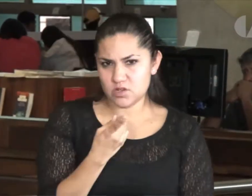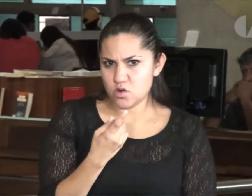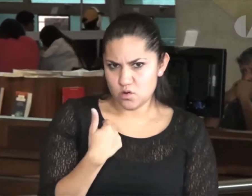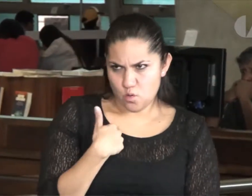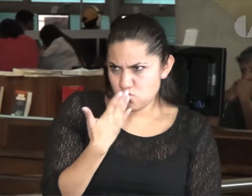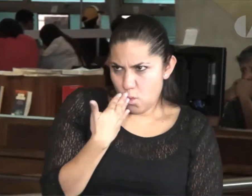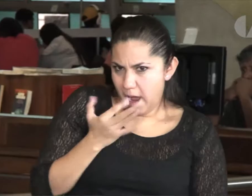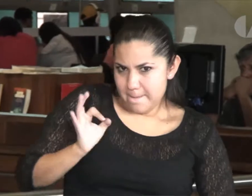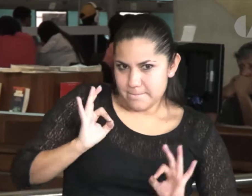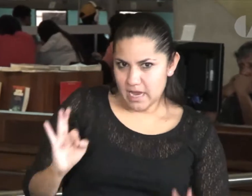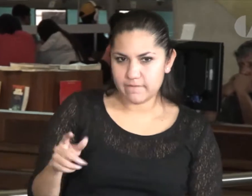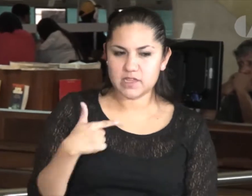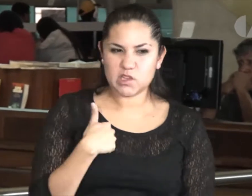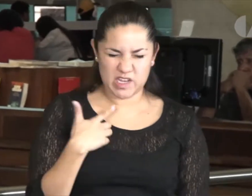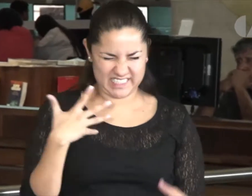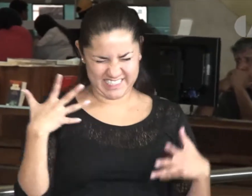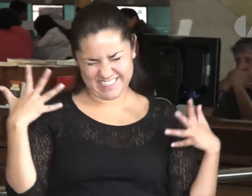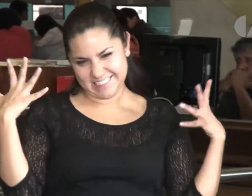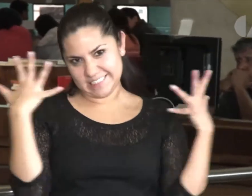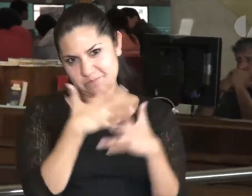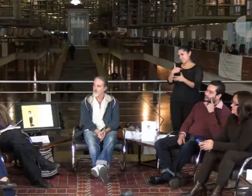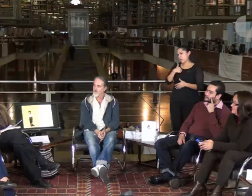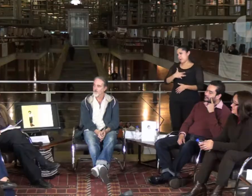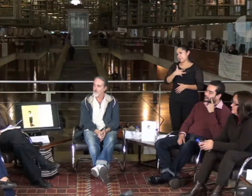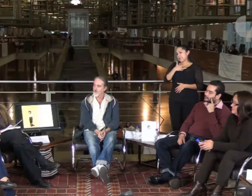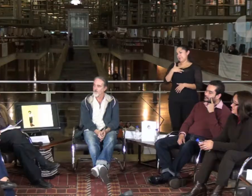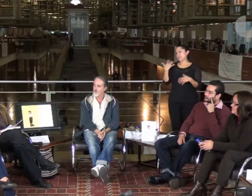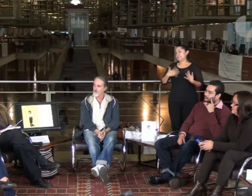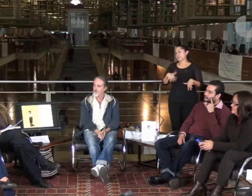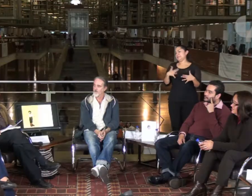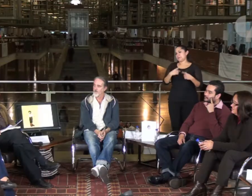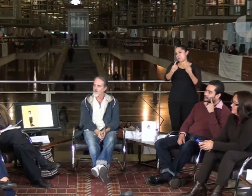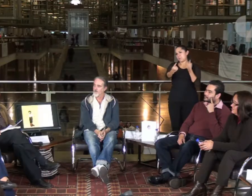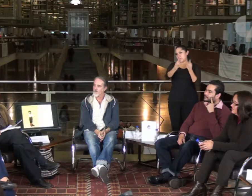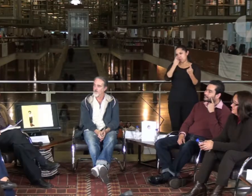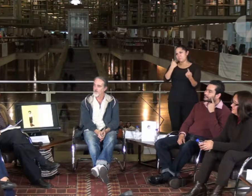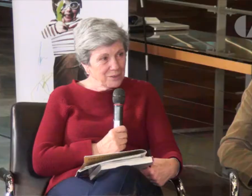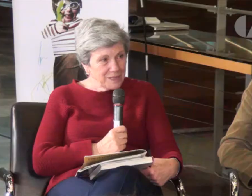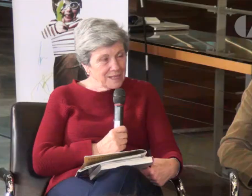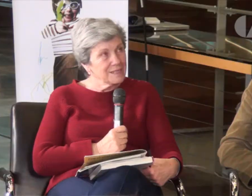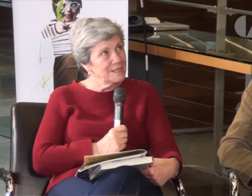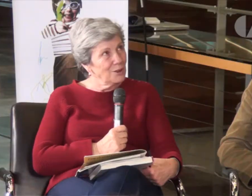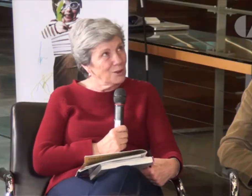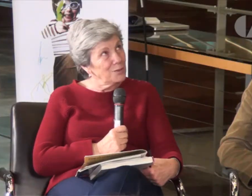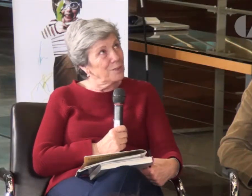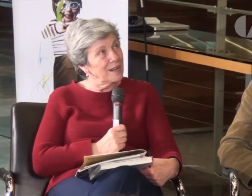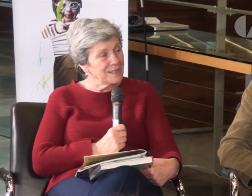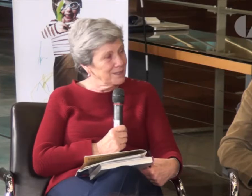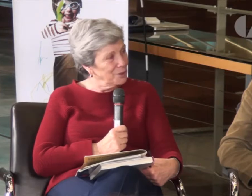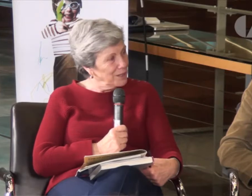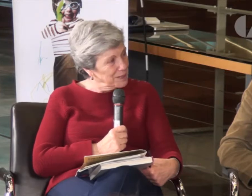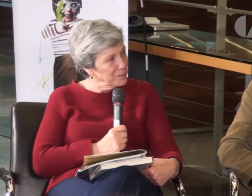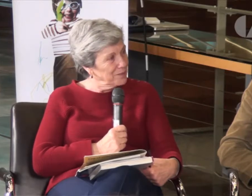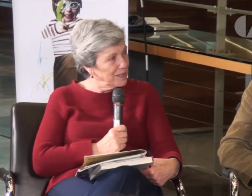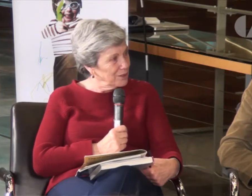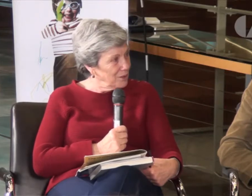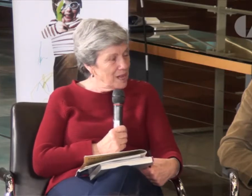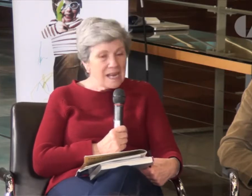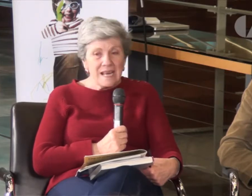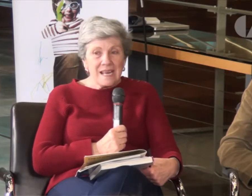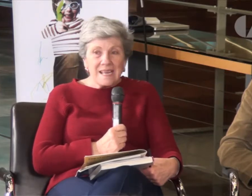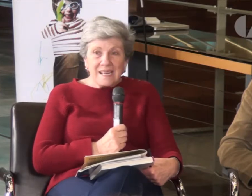reconocerlo fue un aprendizaje muy fuerte y todavía me lo repito con mucha frecuencia si no lo comparas jorge es